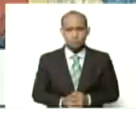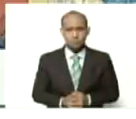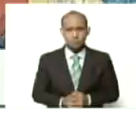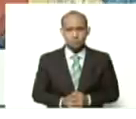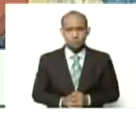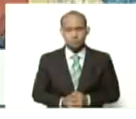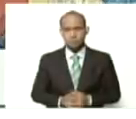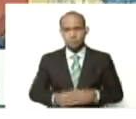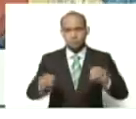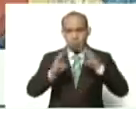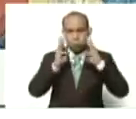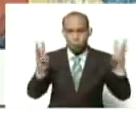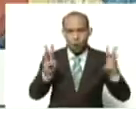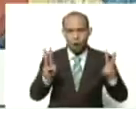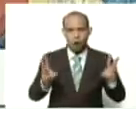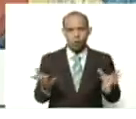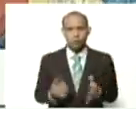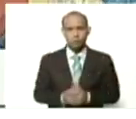Es alarmante.